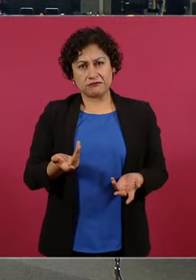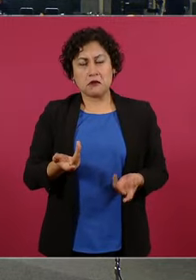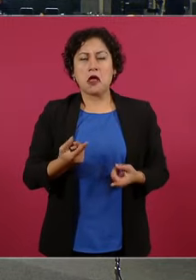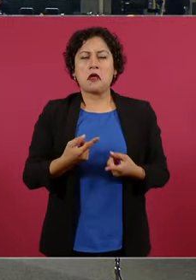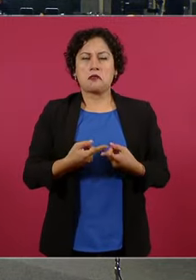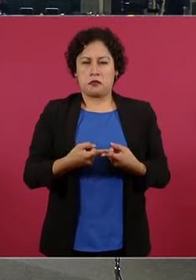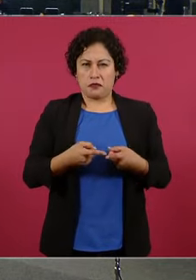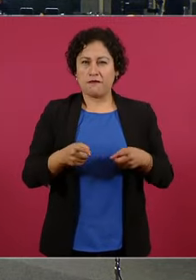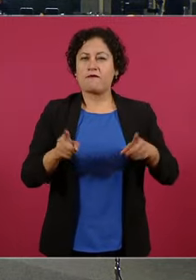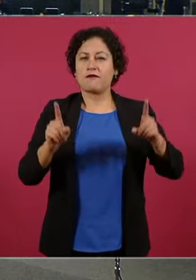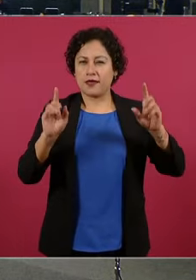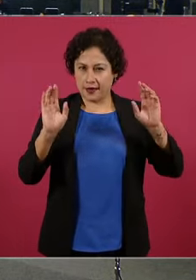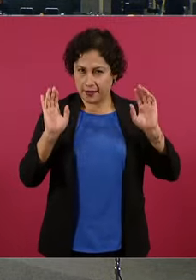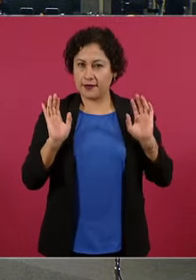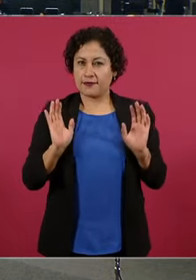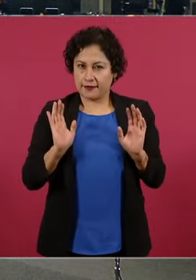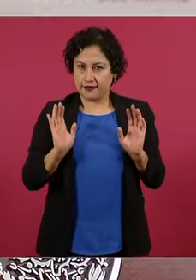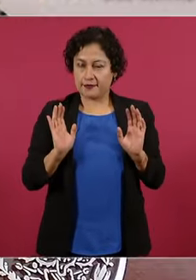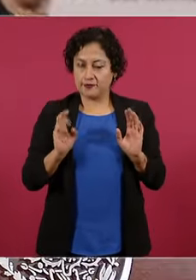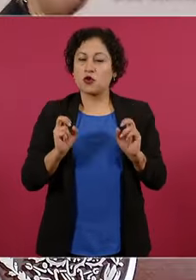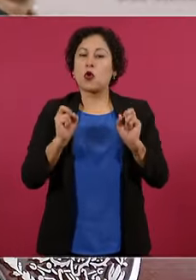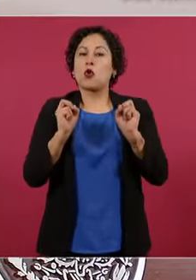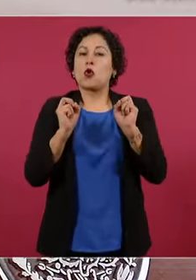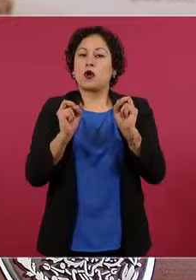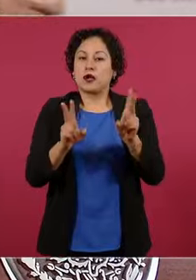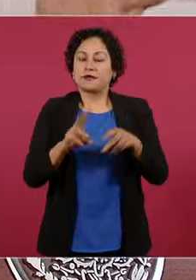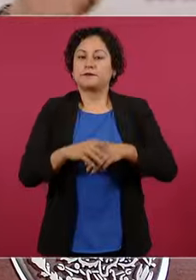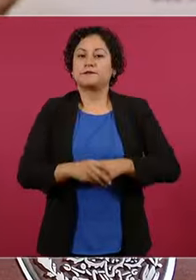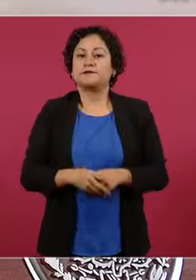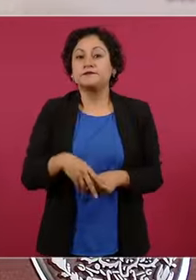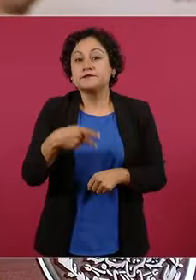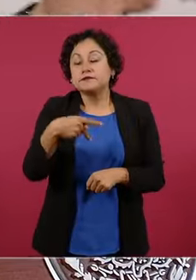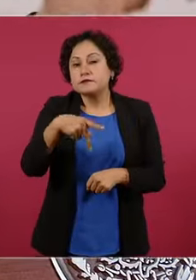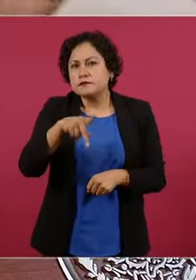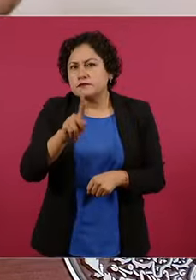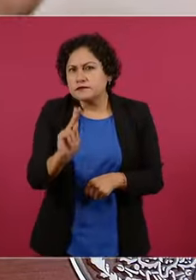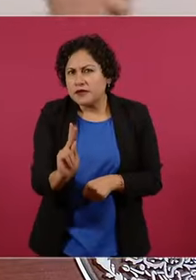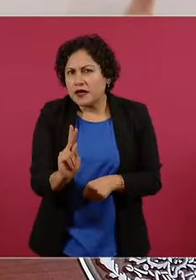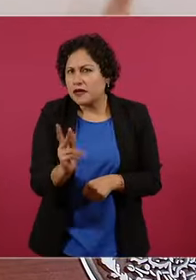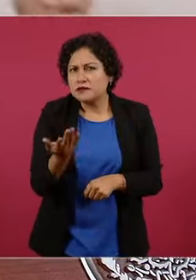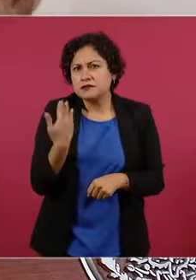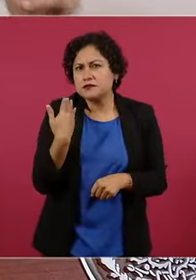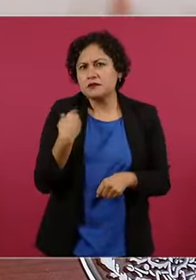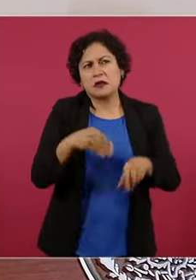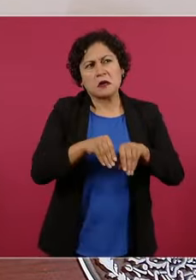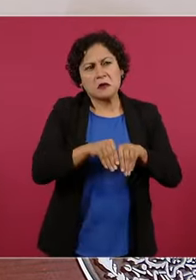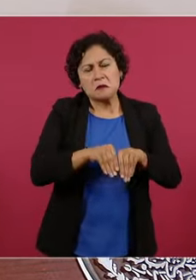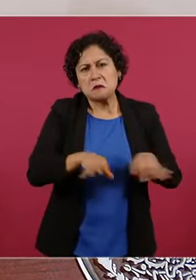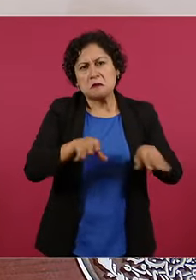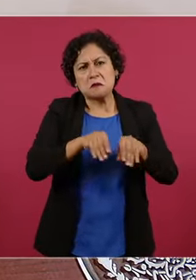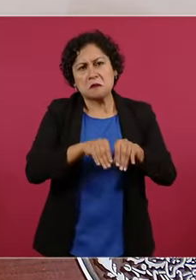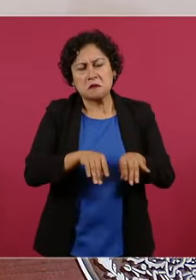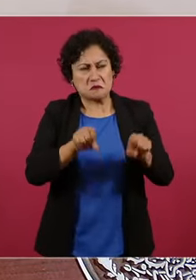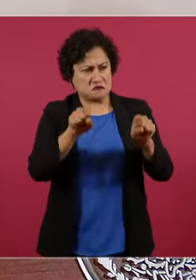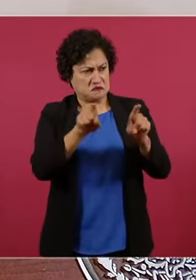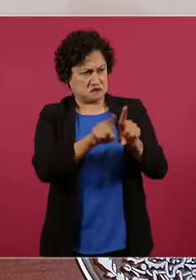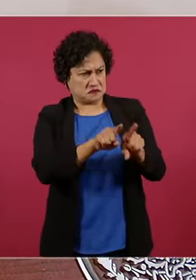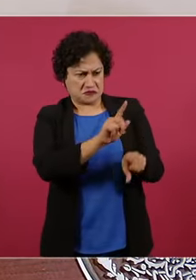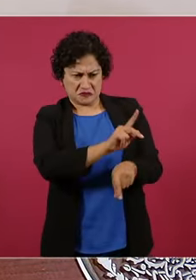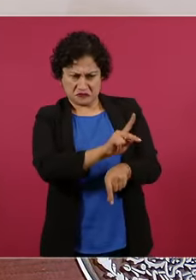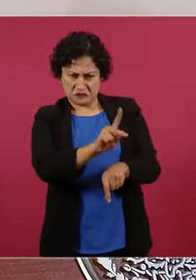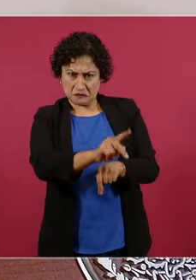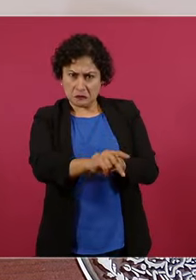cosas. Y de repente empiezan atacarnos, atacarnos, atacarnos, atacarnos.